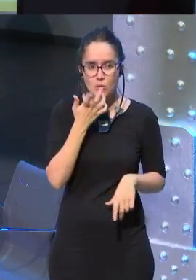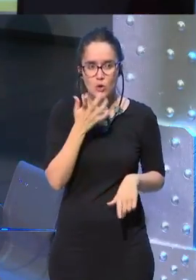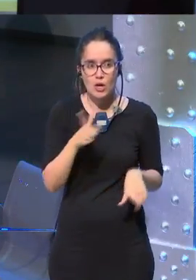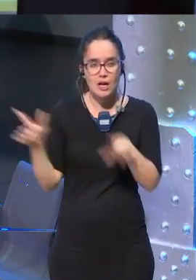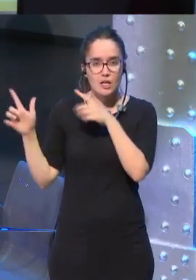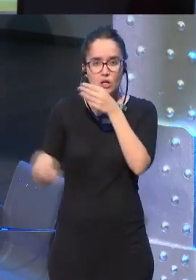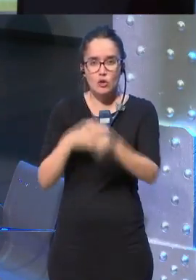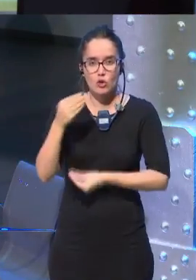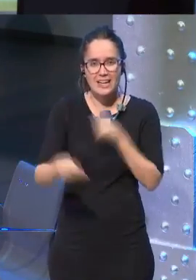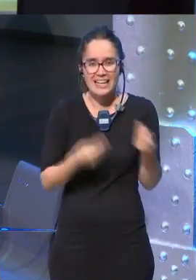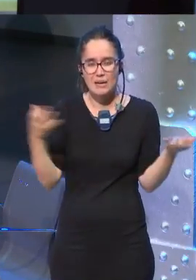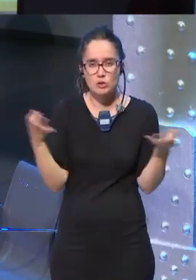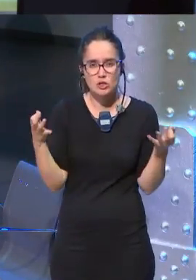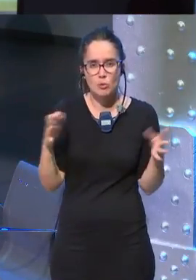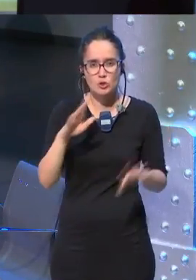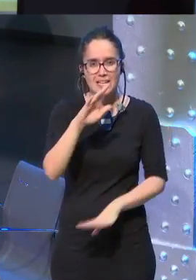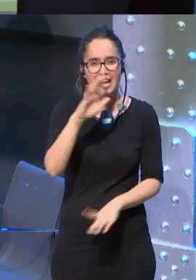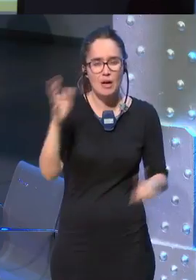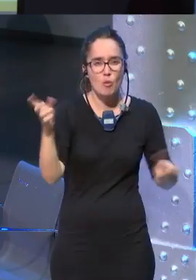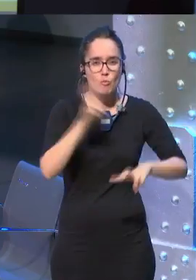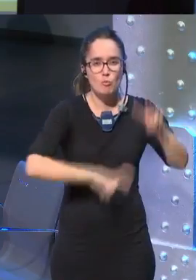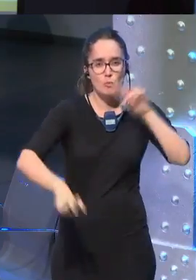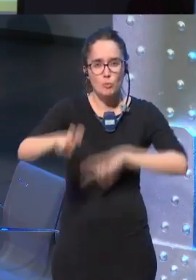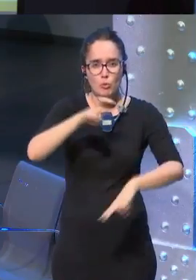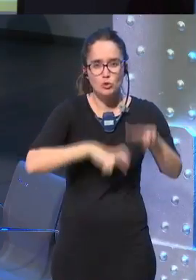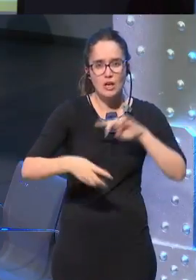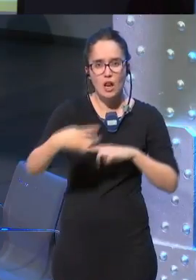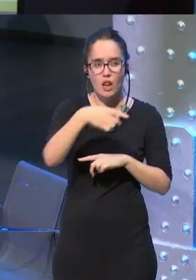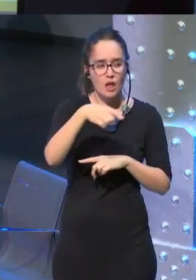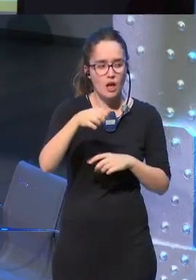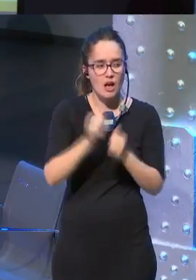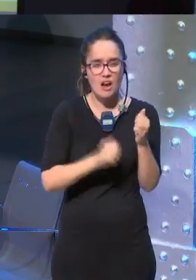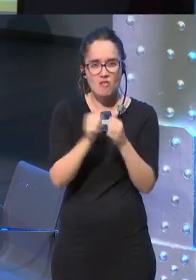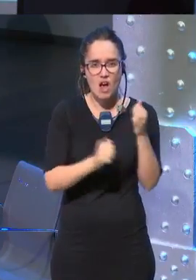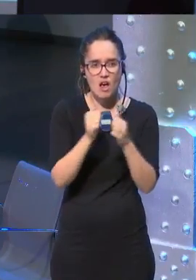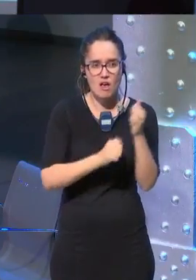aquí lo que hemos hecho es buscar grava que se puede